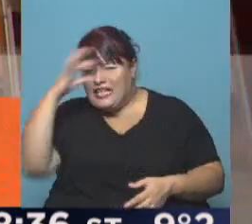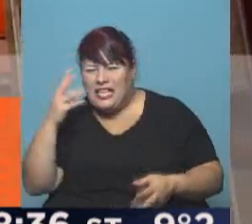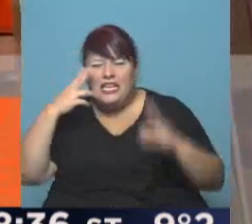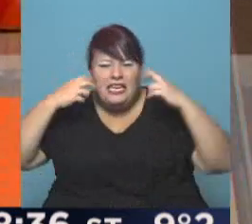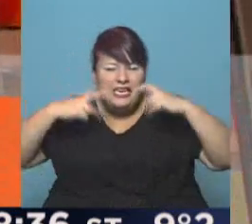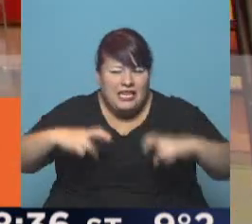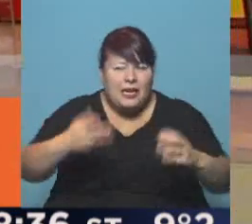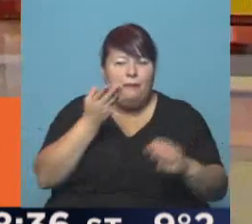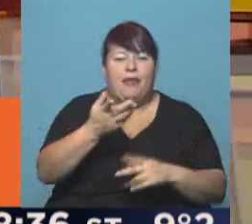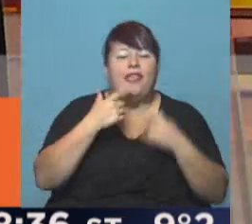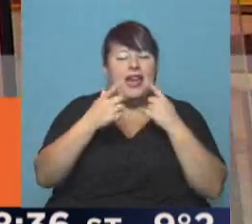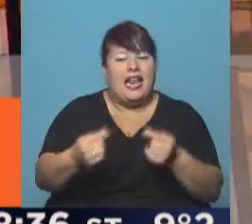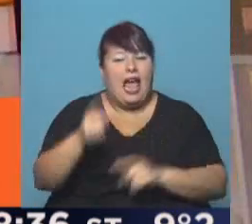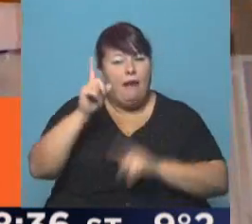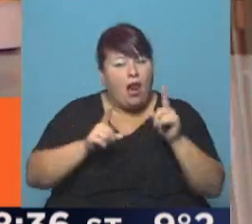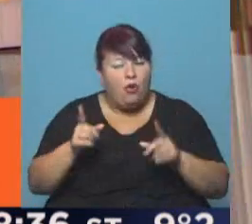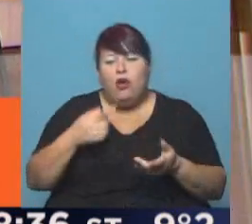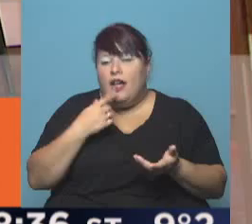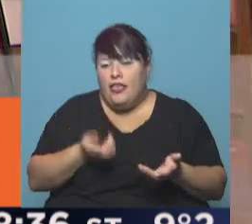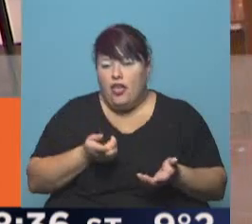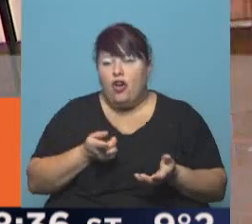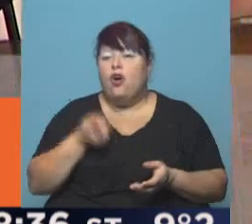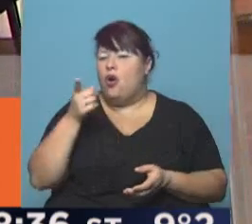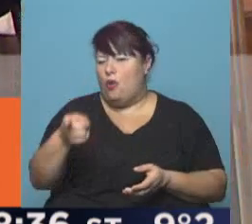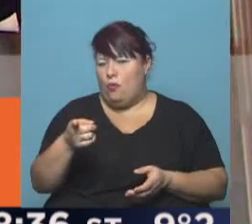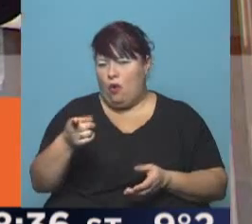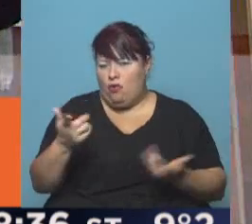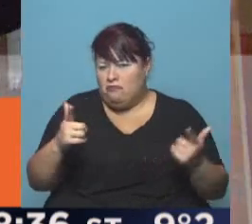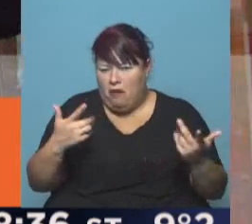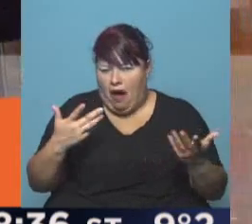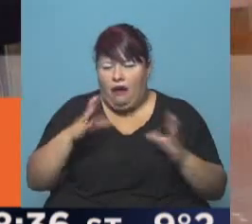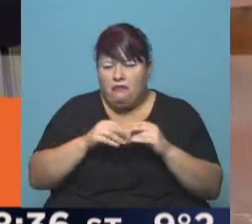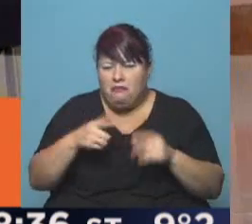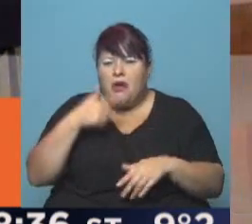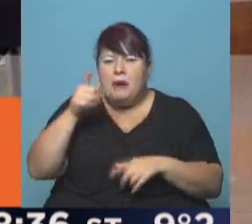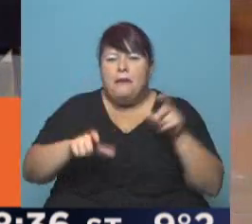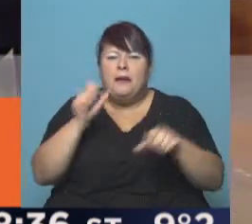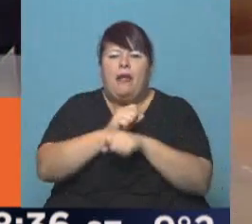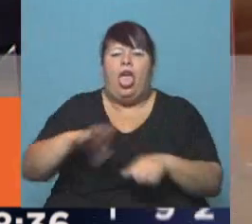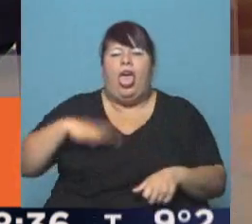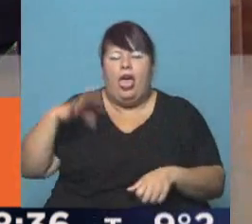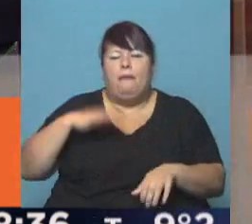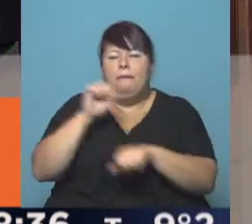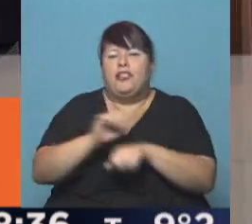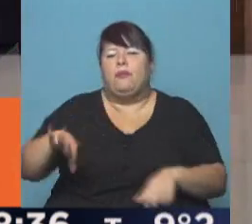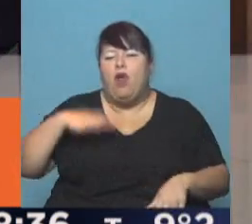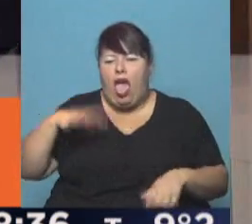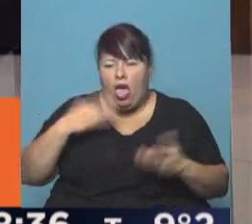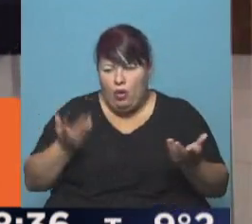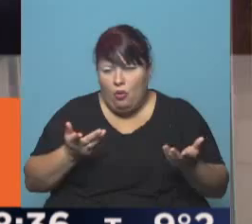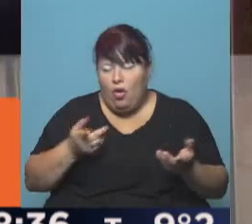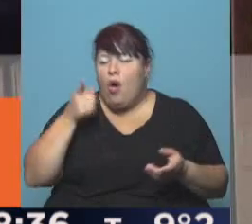en uno de los pedidos de apelaciones de alguna de las medidas y le dijo: usted no está yendo a ningún lado, usted tiene gente presa en prisión, detenida con prisión